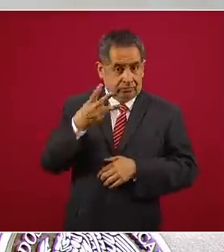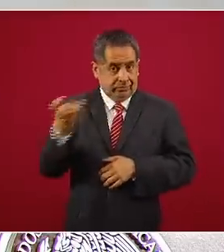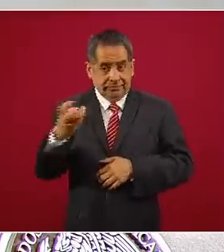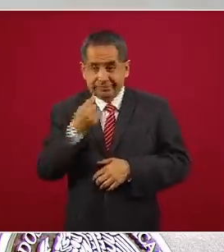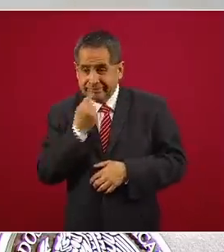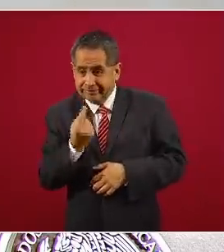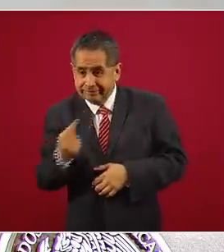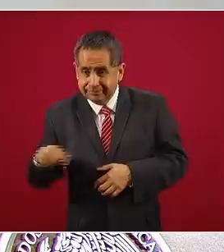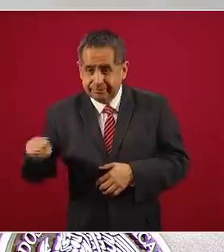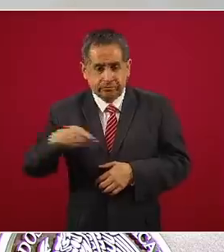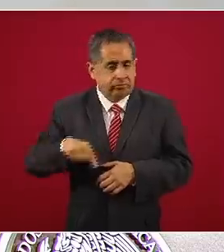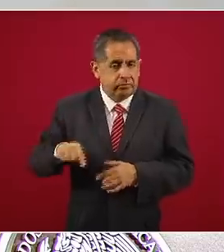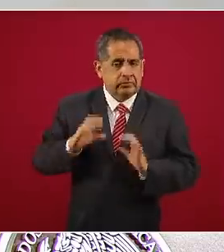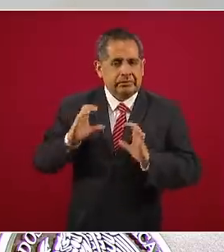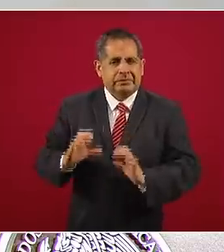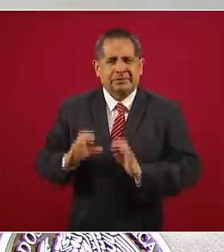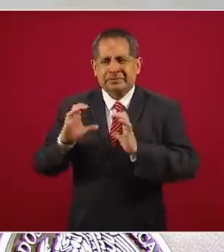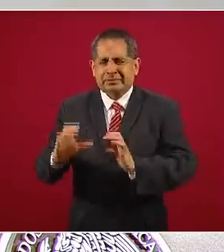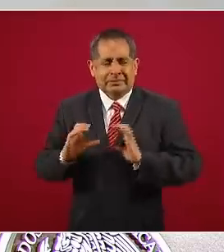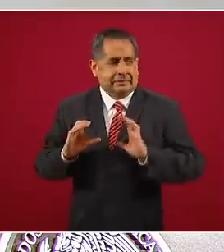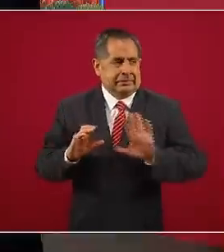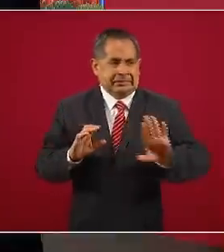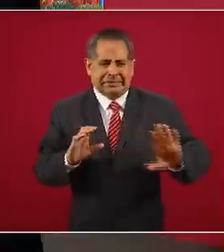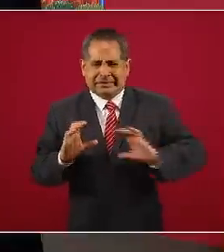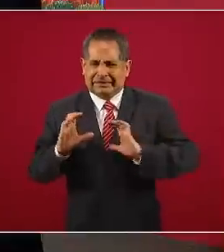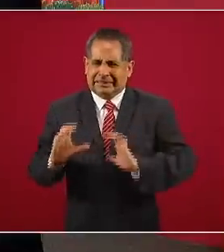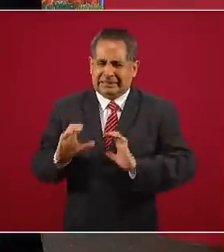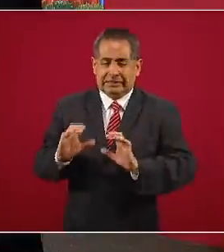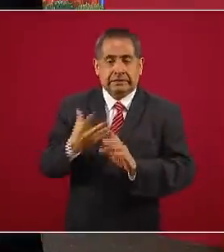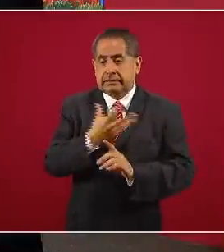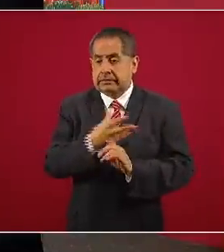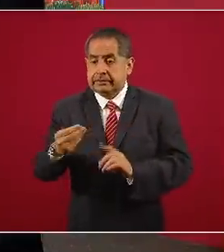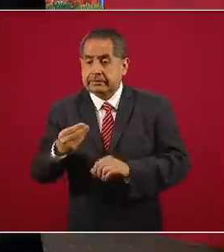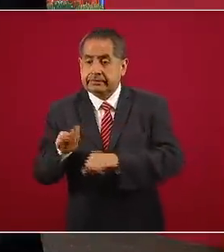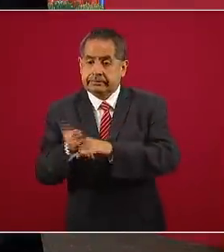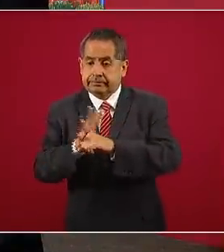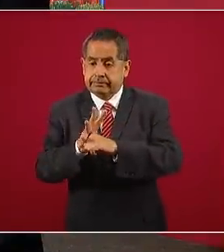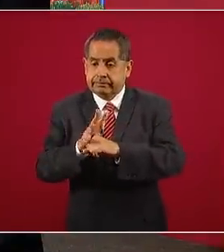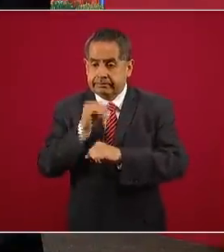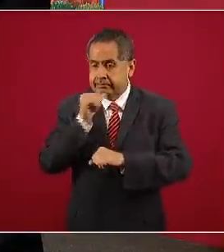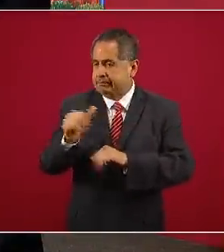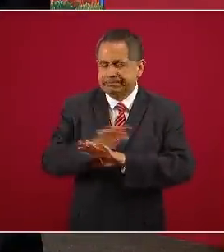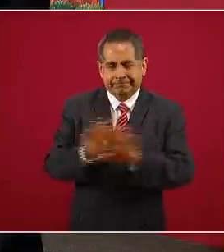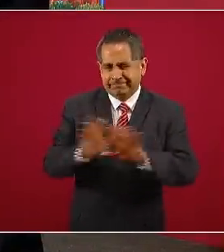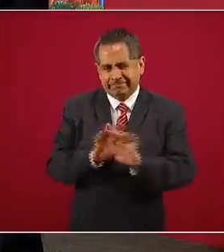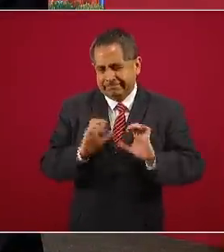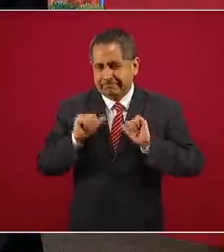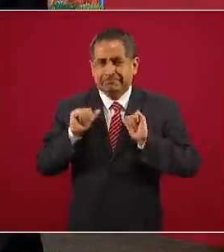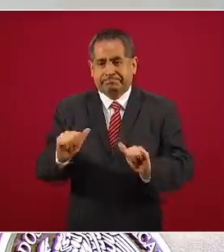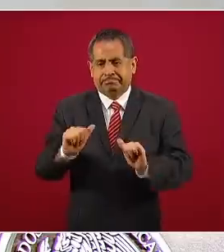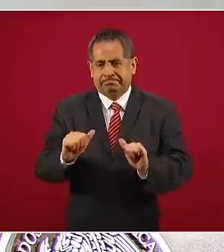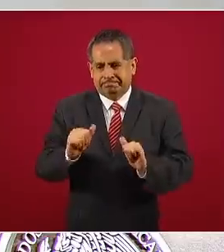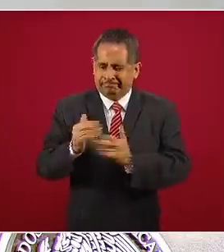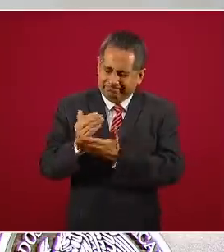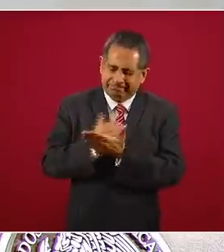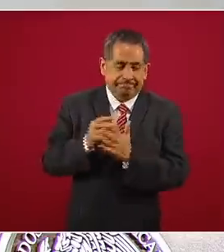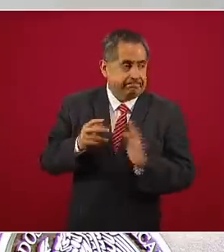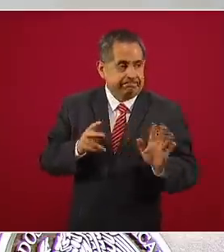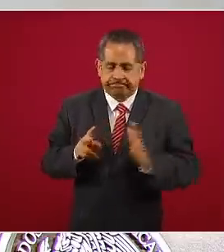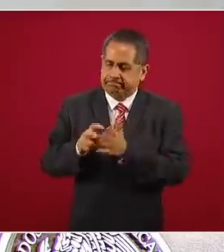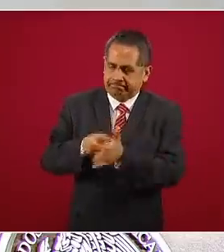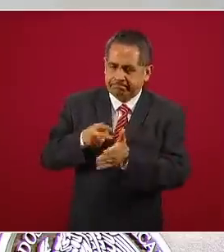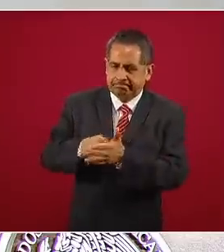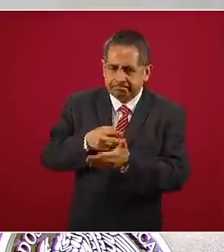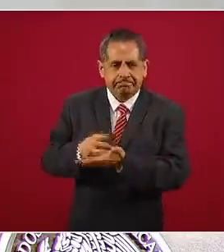hemos logrado que ninguno de ellos se haya contagiado de kobe y que sigan adelante con sus tratamientos